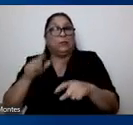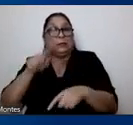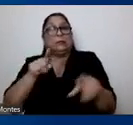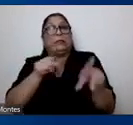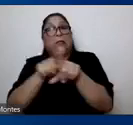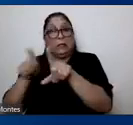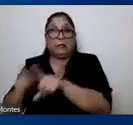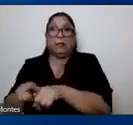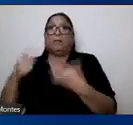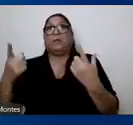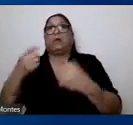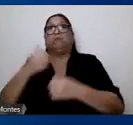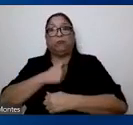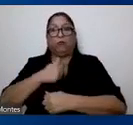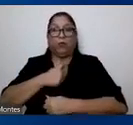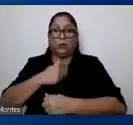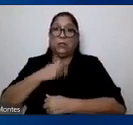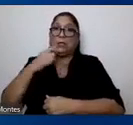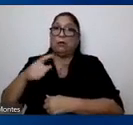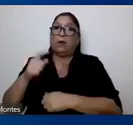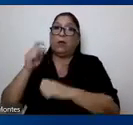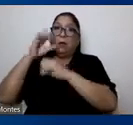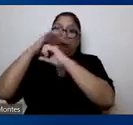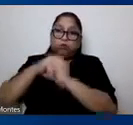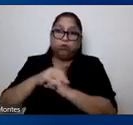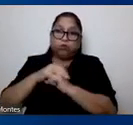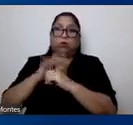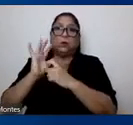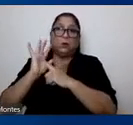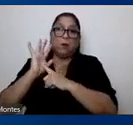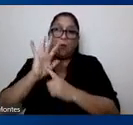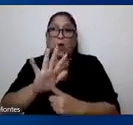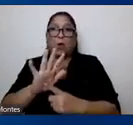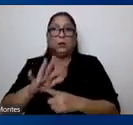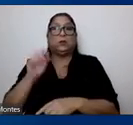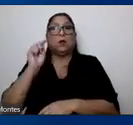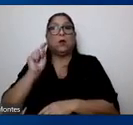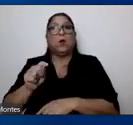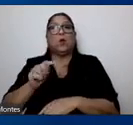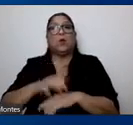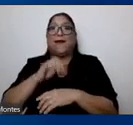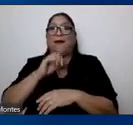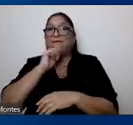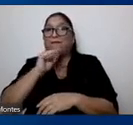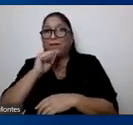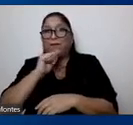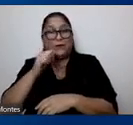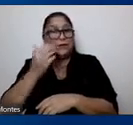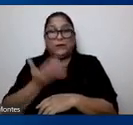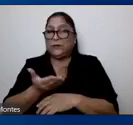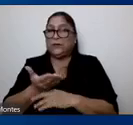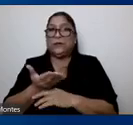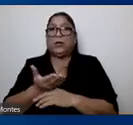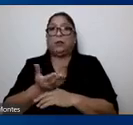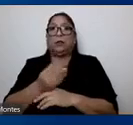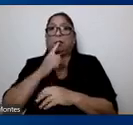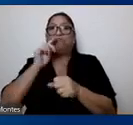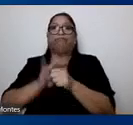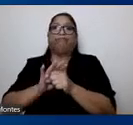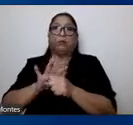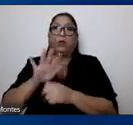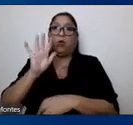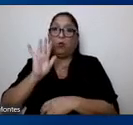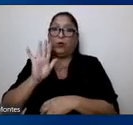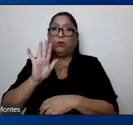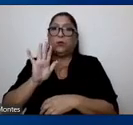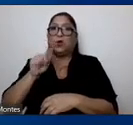parte de las Fuerzas Armadas son notorias, evidencian una falta de compromiso